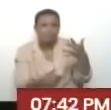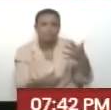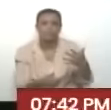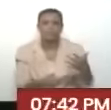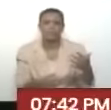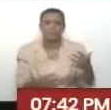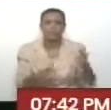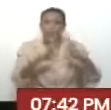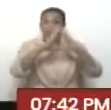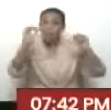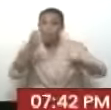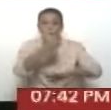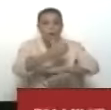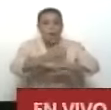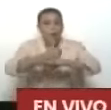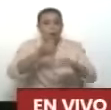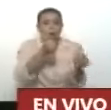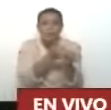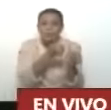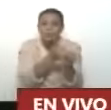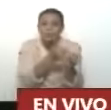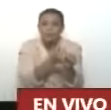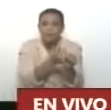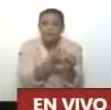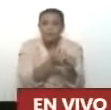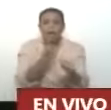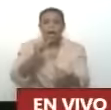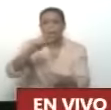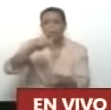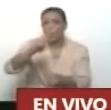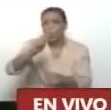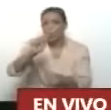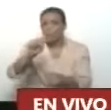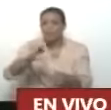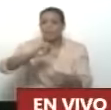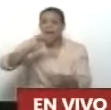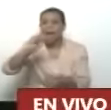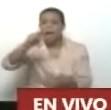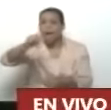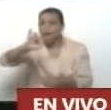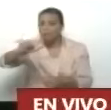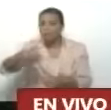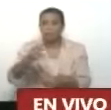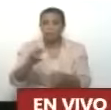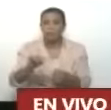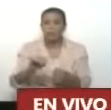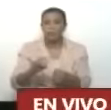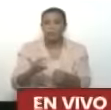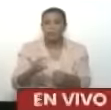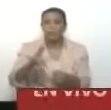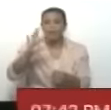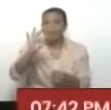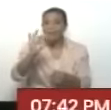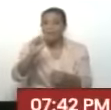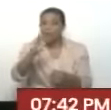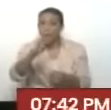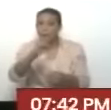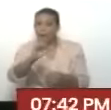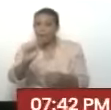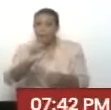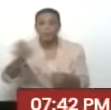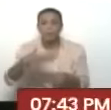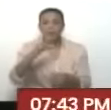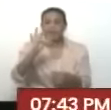Conrado Pérez, Aura Rosa Hernández, Antonieta de Estéfano, Ana Julio Niño, Gustavo Vizcaíno, Fabio Zabarce,